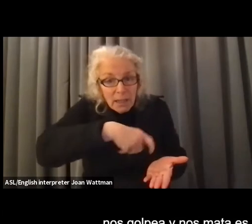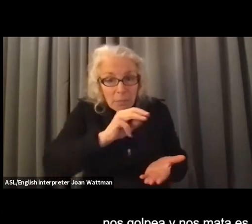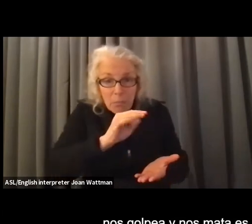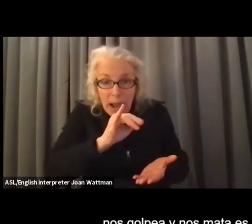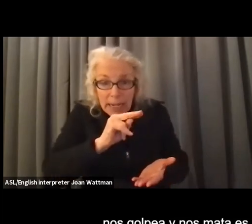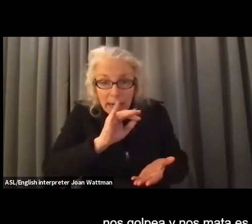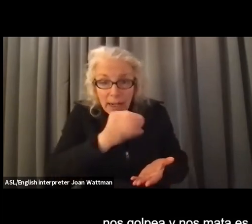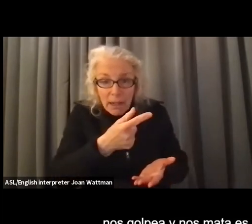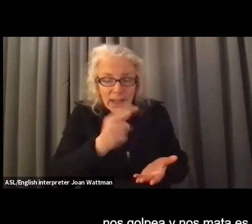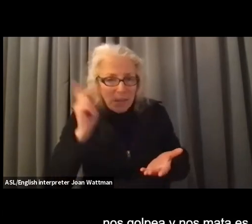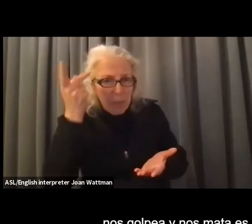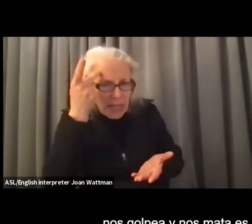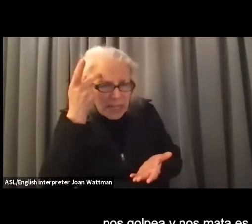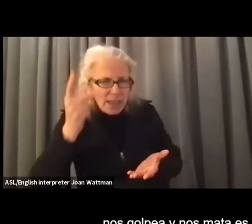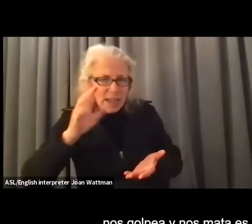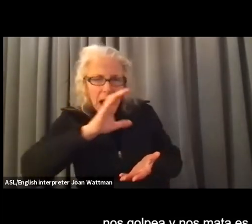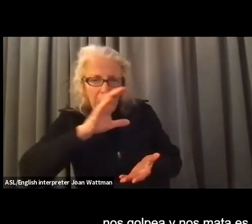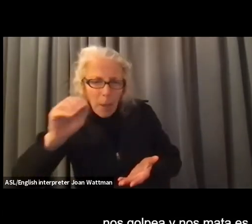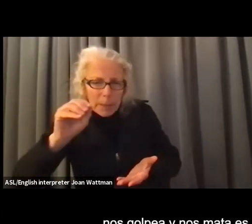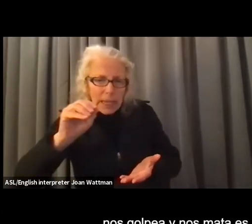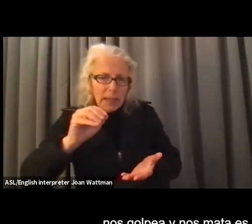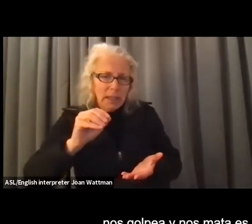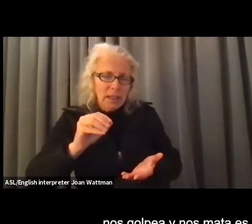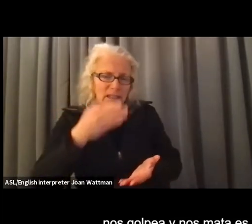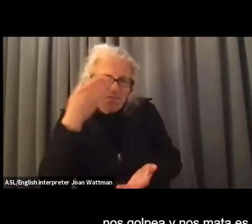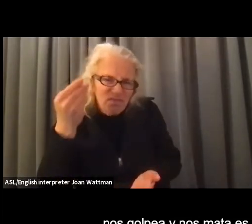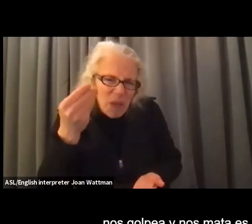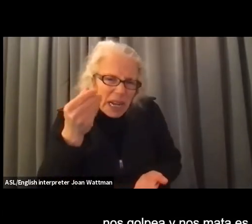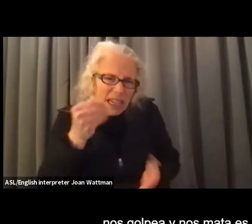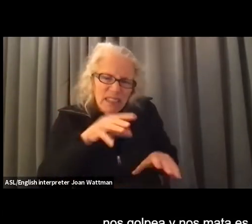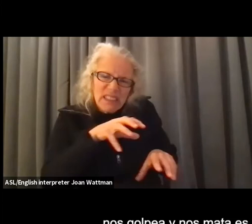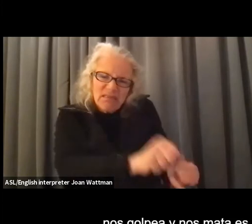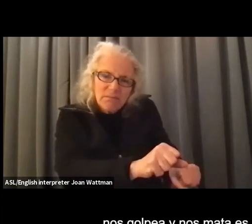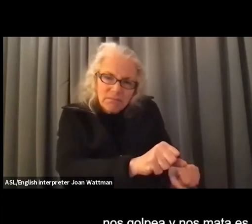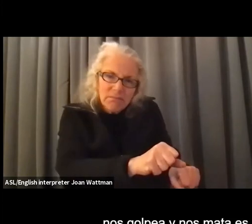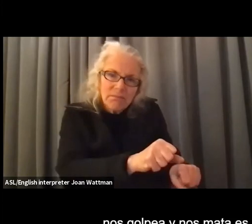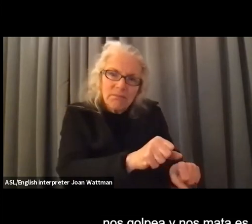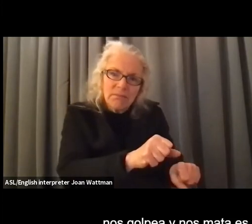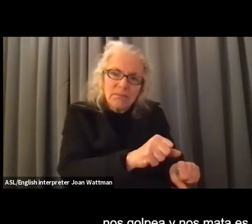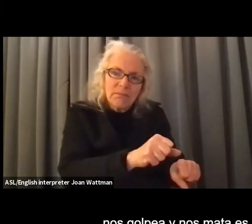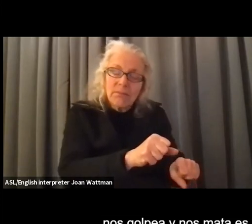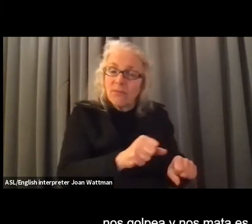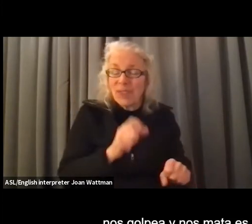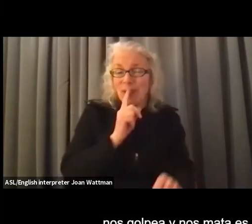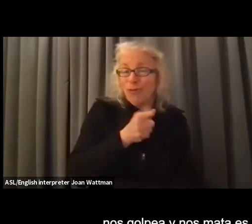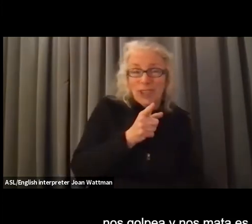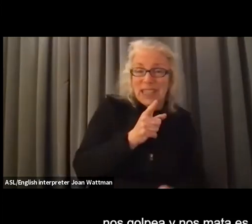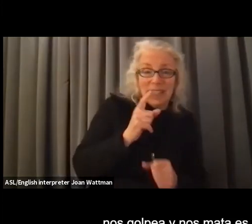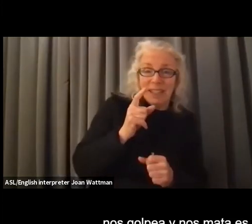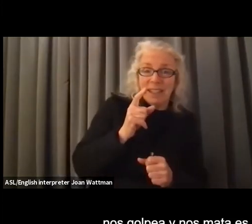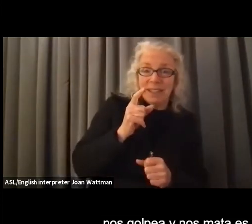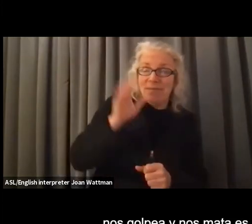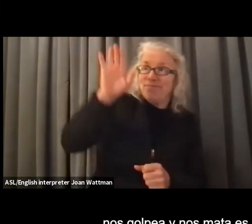golpea y nos mata acá, es la misma política armamentista que tira bombas y que asesina a